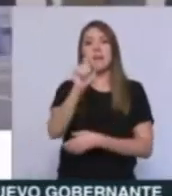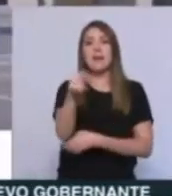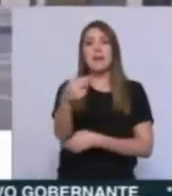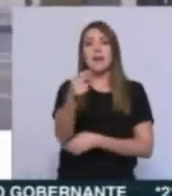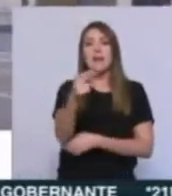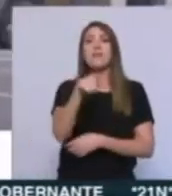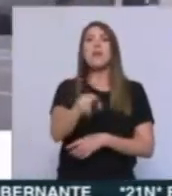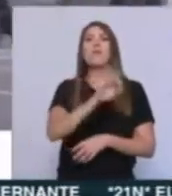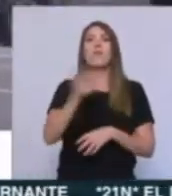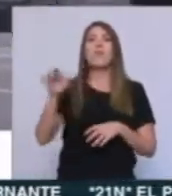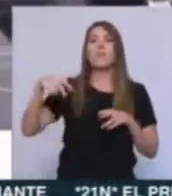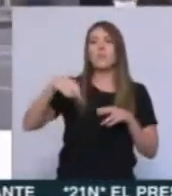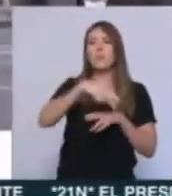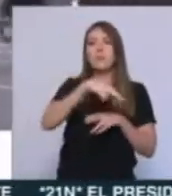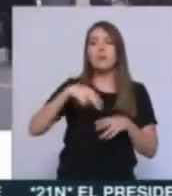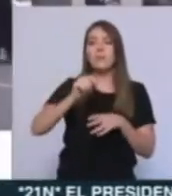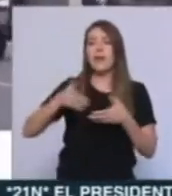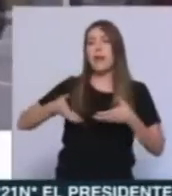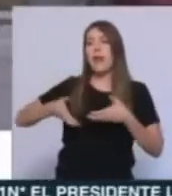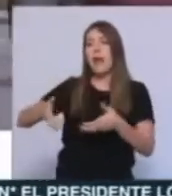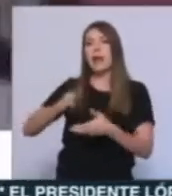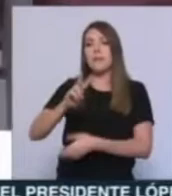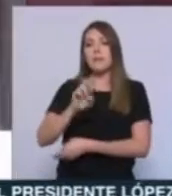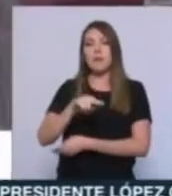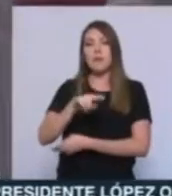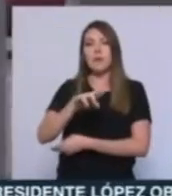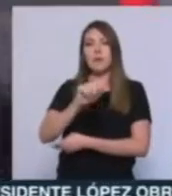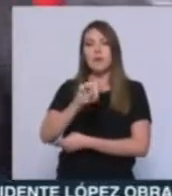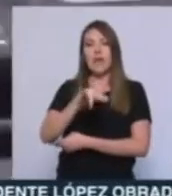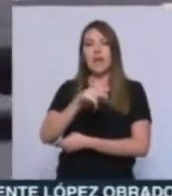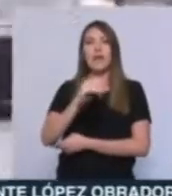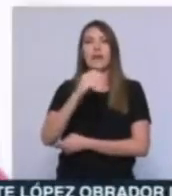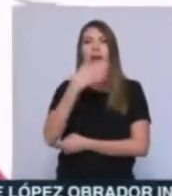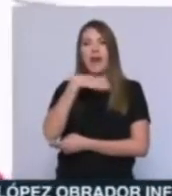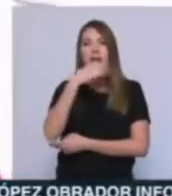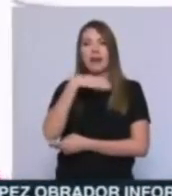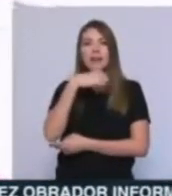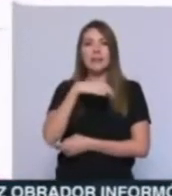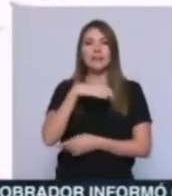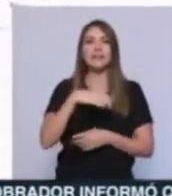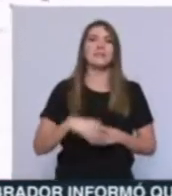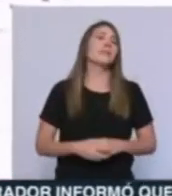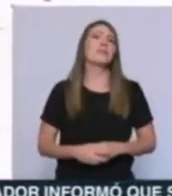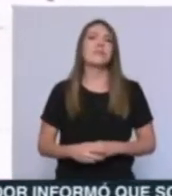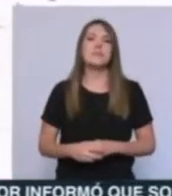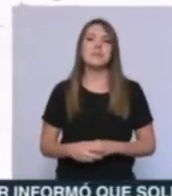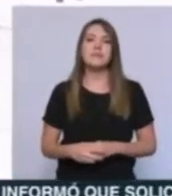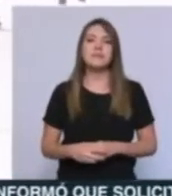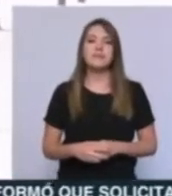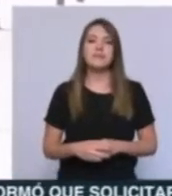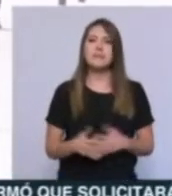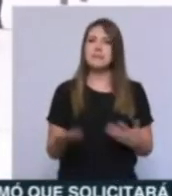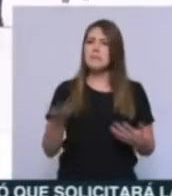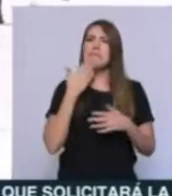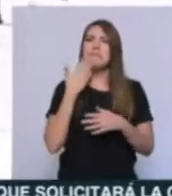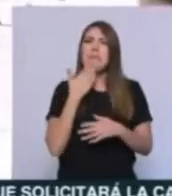en una arteria peatonal desde la calle Venustiano Carranza hasta el Zócalo capitalino. Todo el centro está bien para hacer